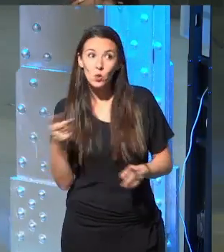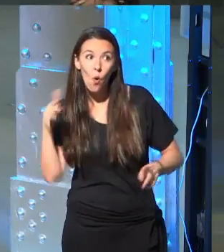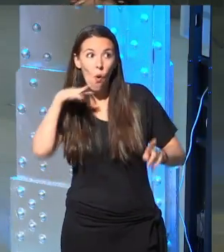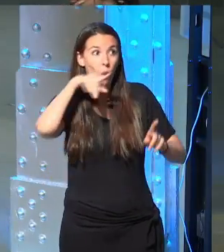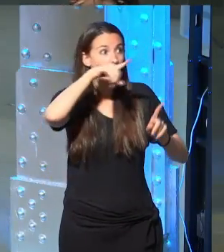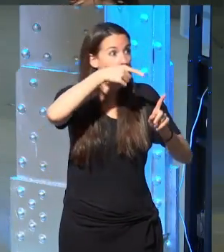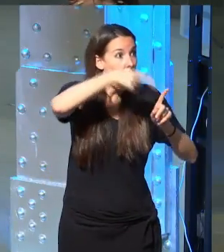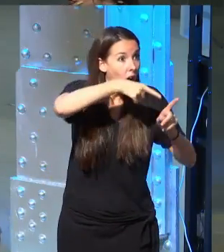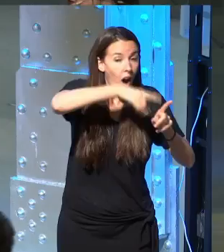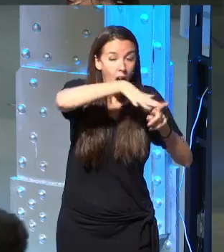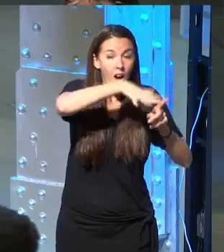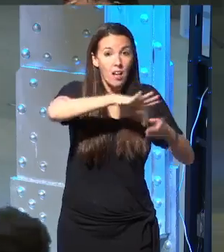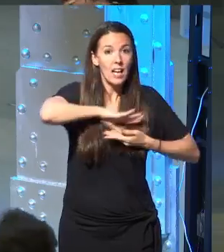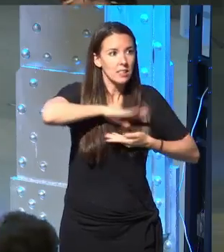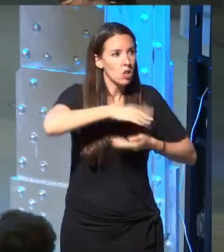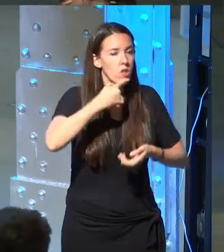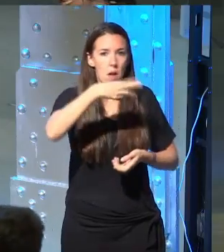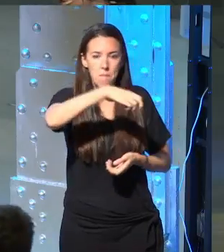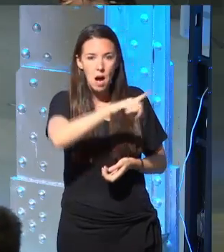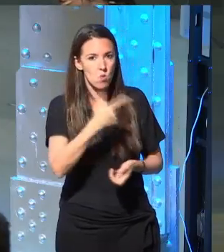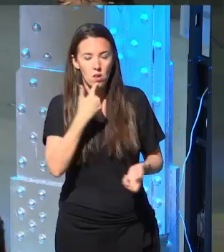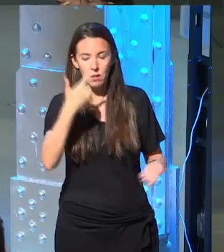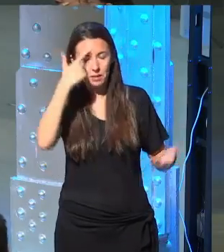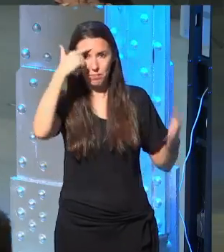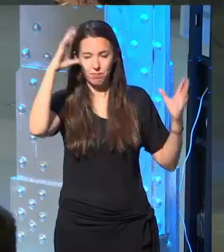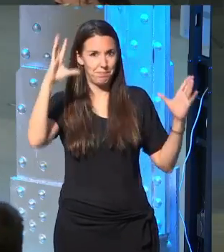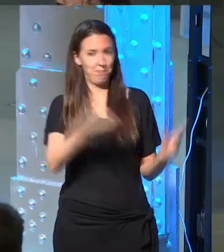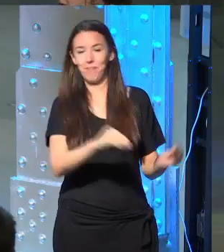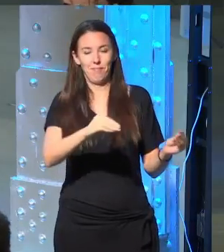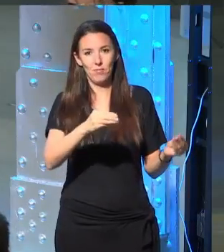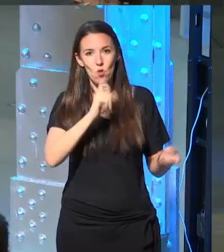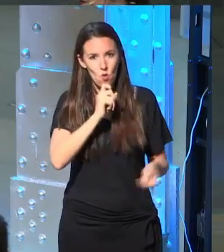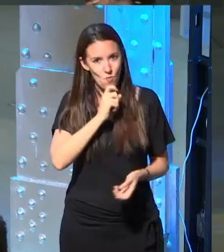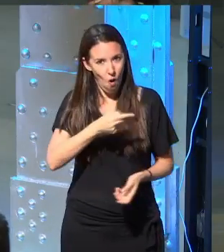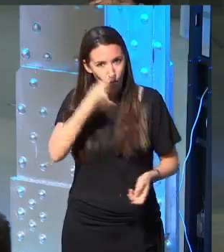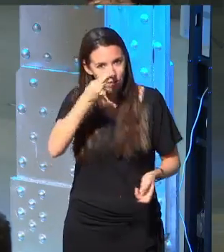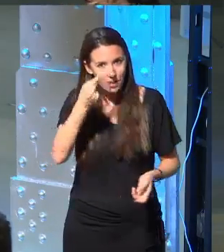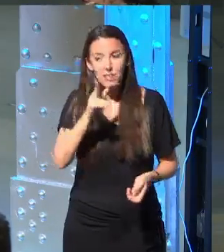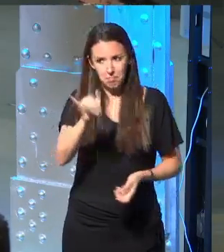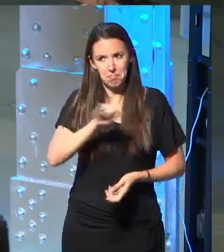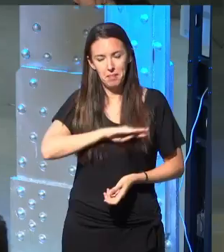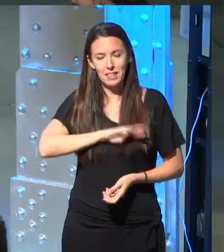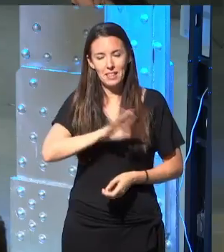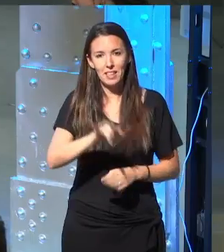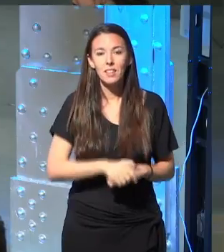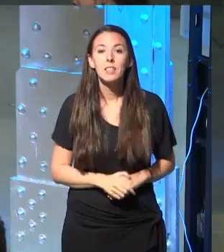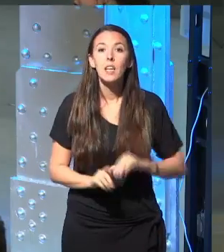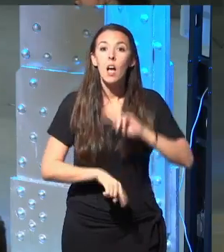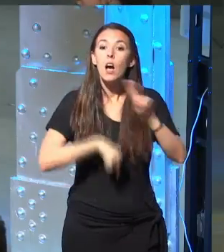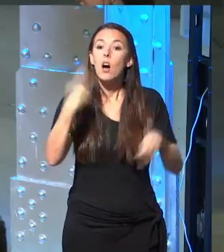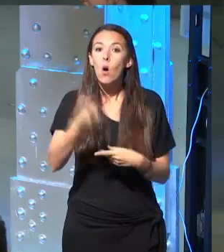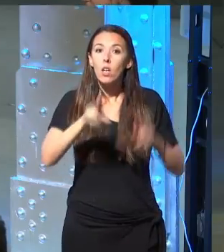y de repente pasa lo de Manuel, tiene que ser un desconcierto sí, interesante. Sí, bastante. Y luego está el